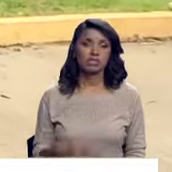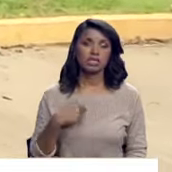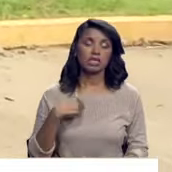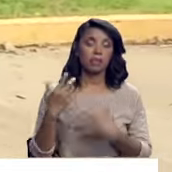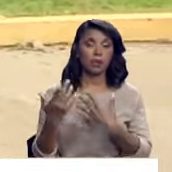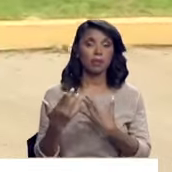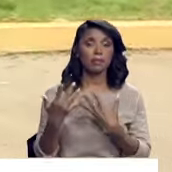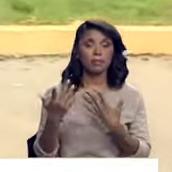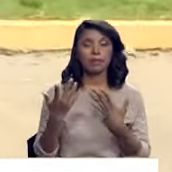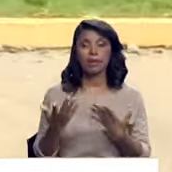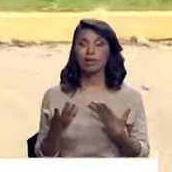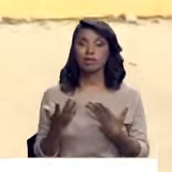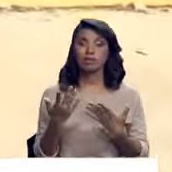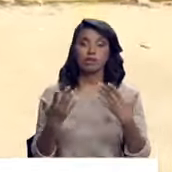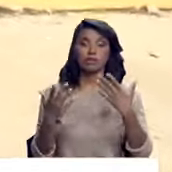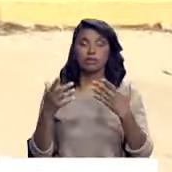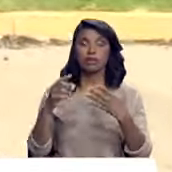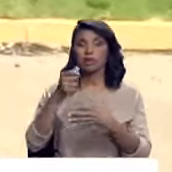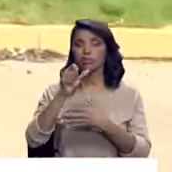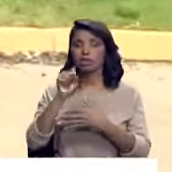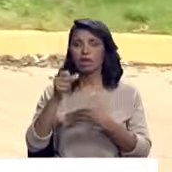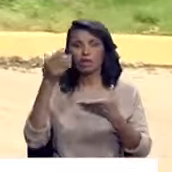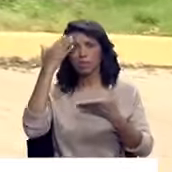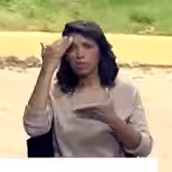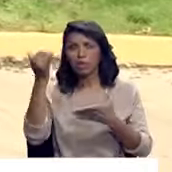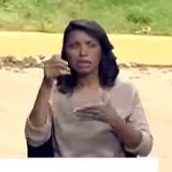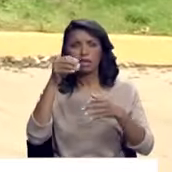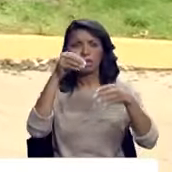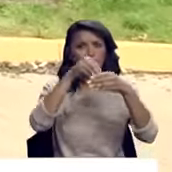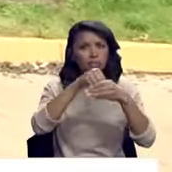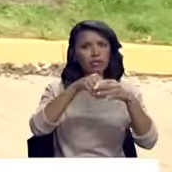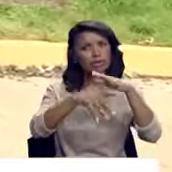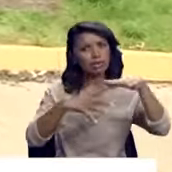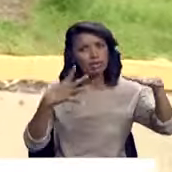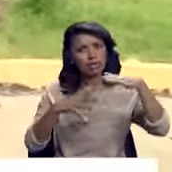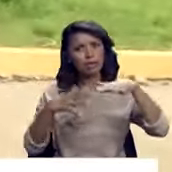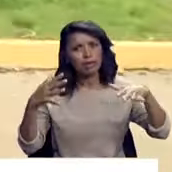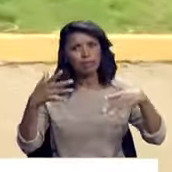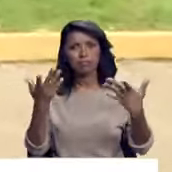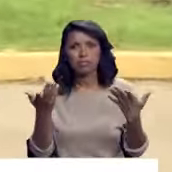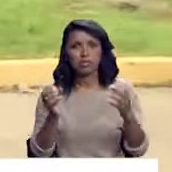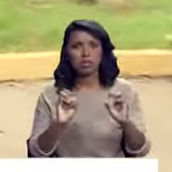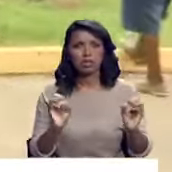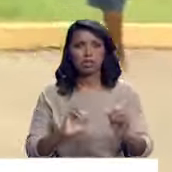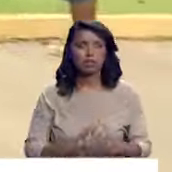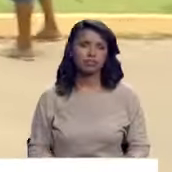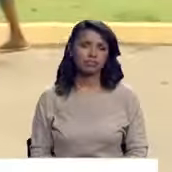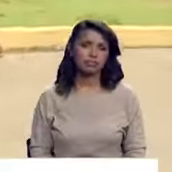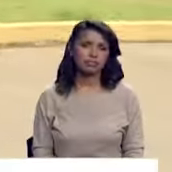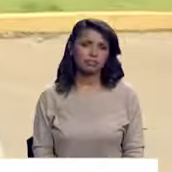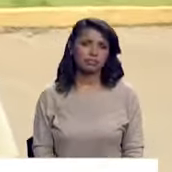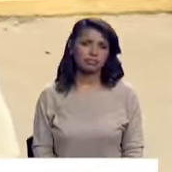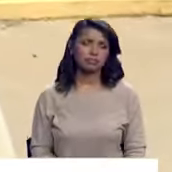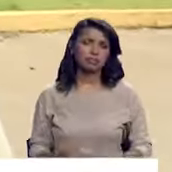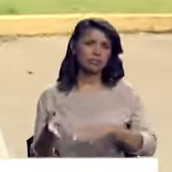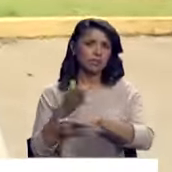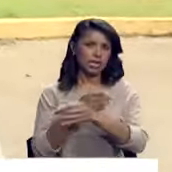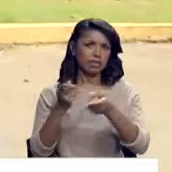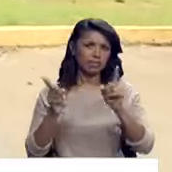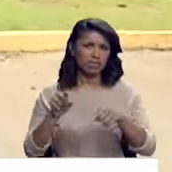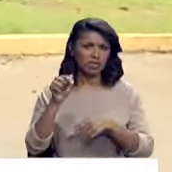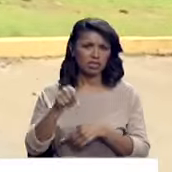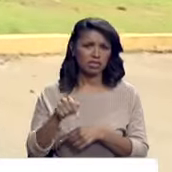aquí porque, o sea, si supuestamente hay una fuga de gas, lo lógico es que tienen que sacar a los niños, evacuarlos, y no lo han hecho. ¿Anteriormente se ha dado también esta situación